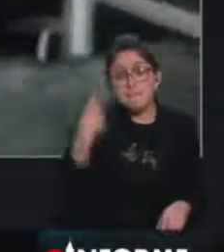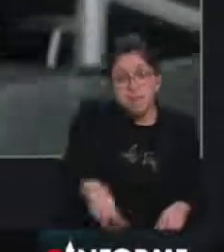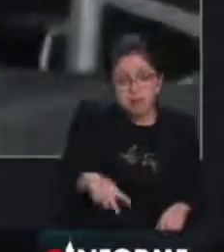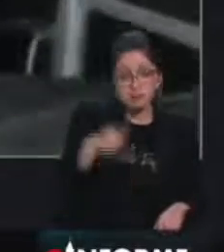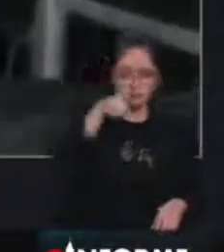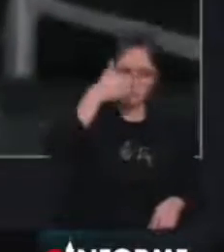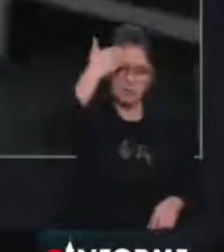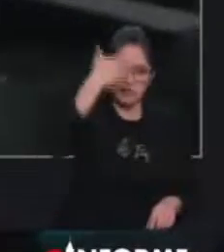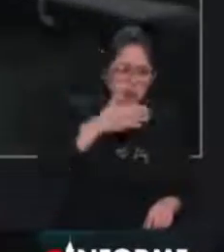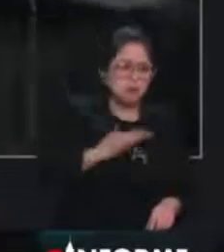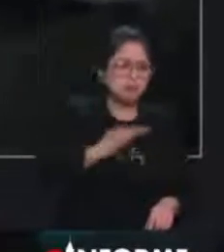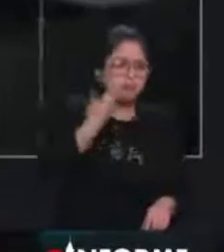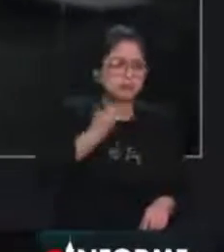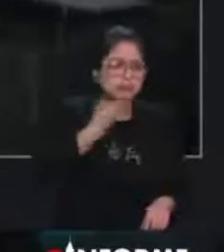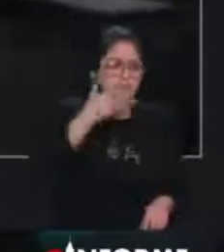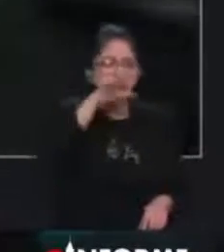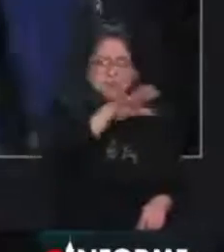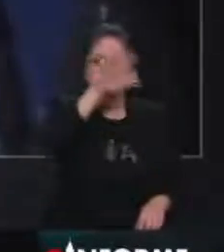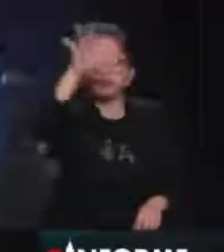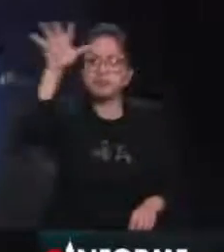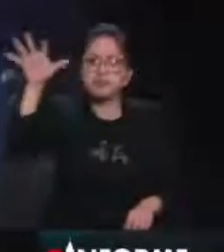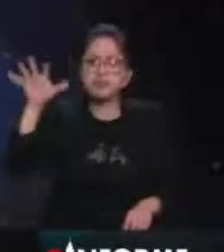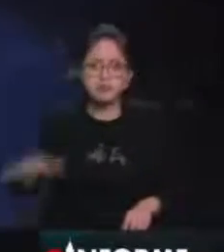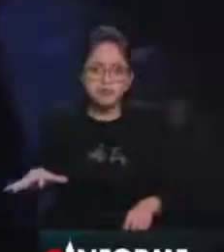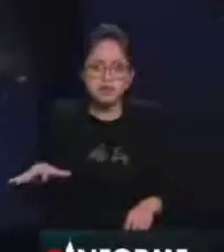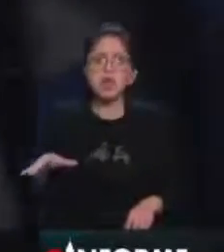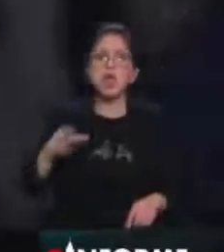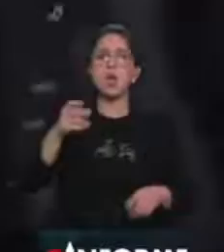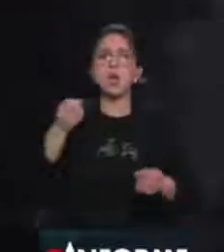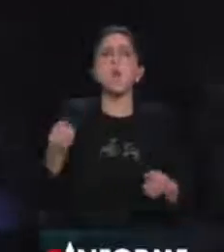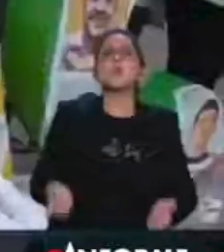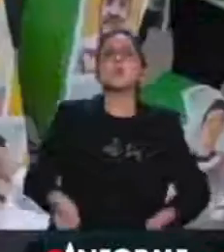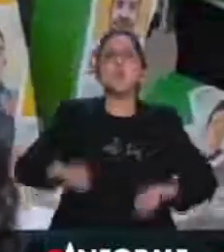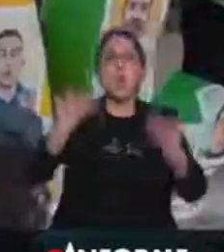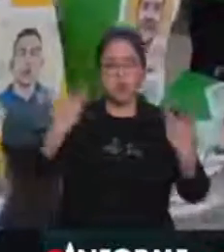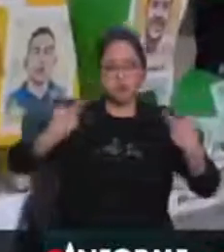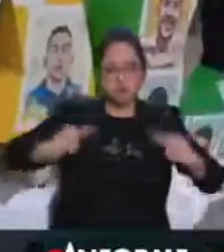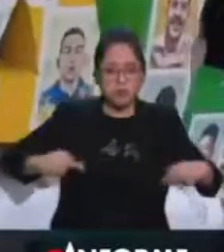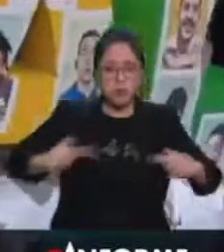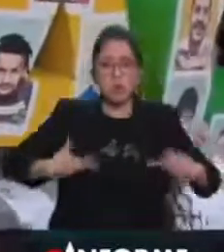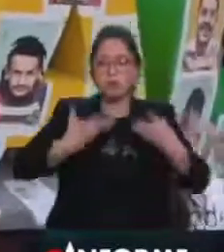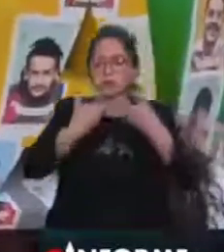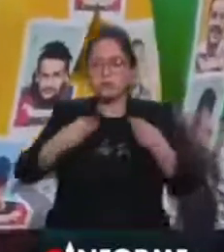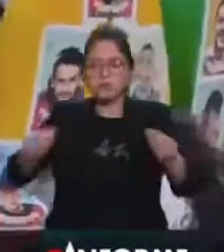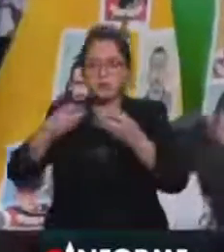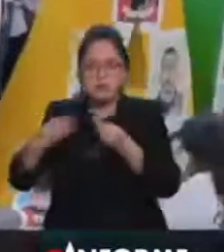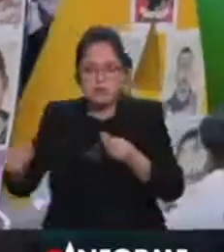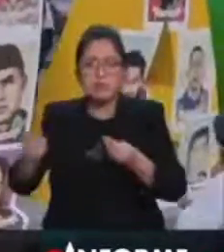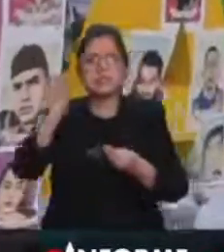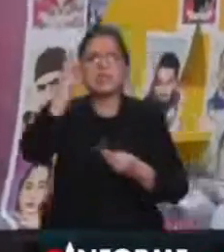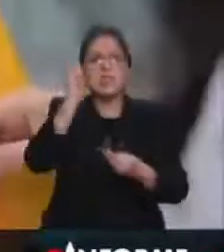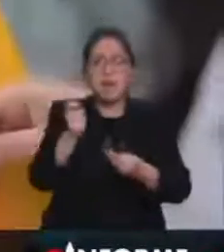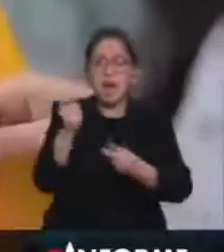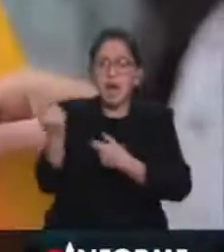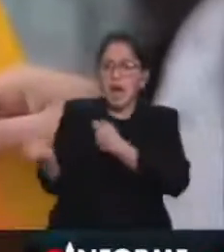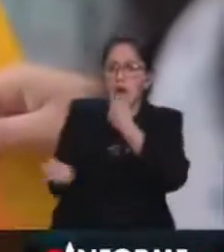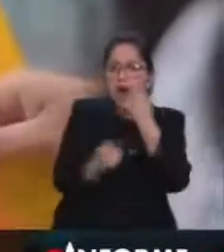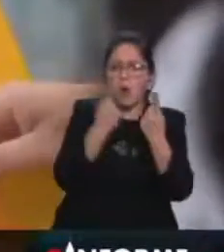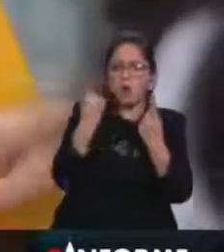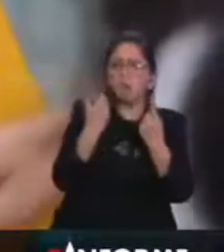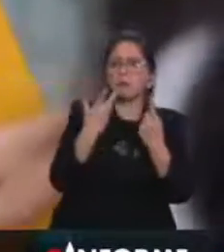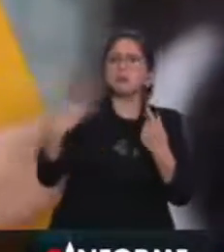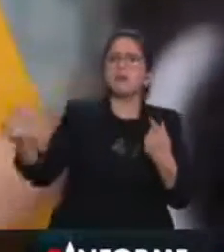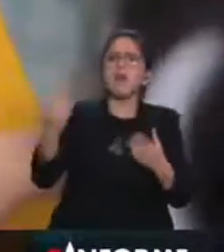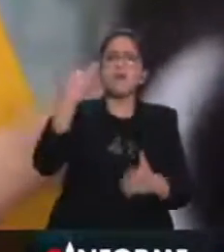y más allá de las cifras que ya se han dado, pues es el del combate férreo a la impunidad que existe,